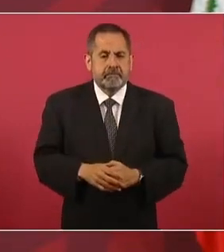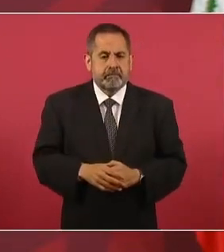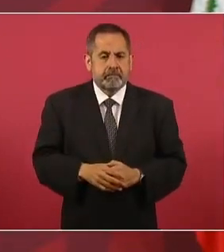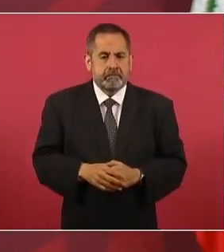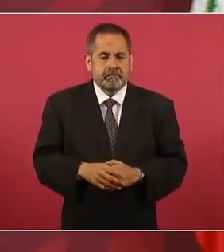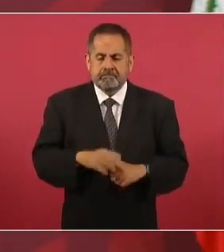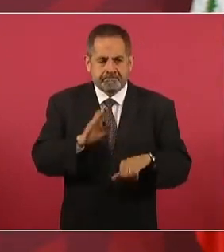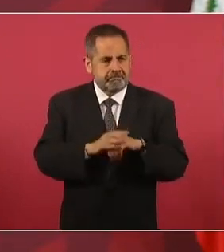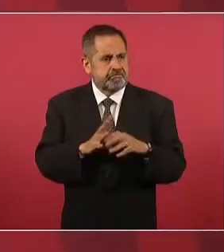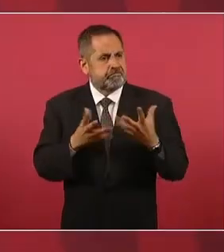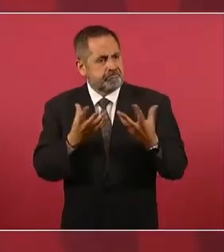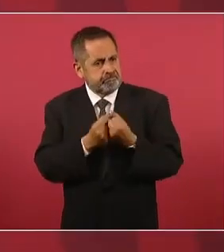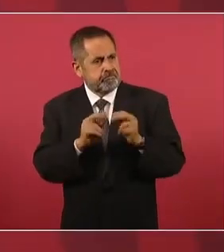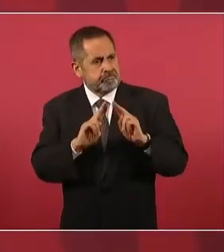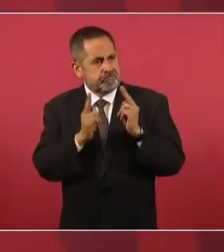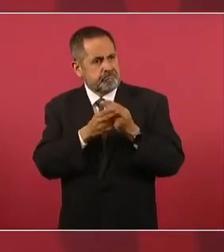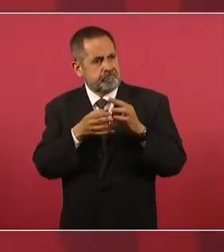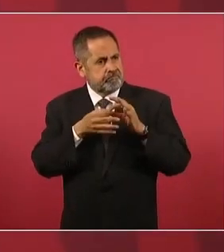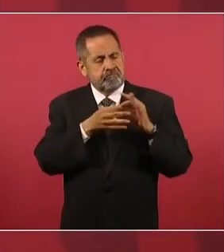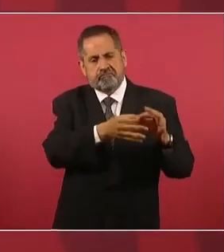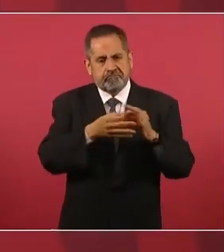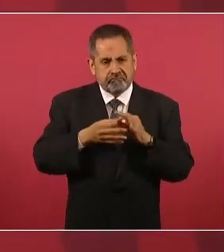Más unidad,